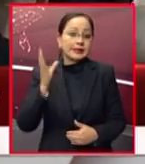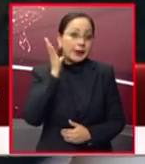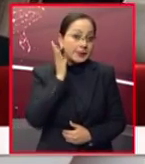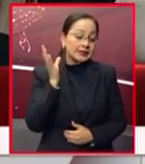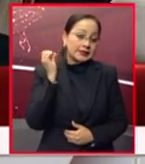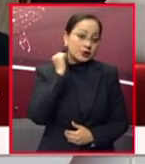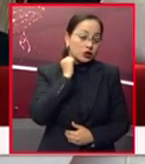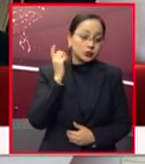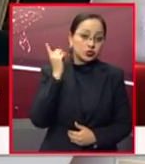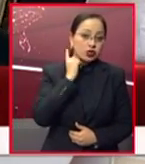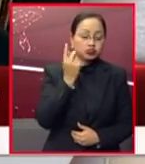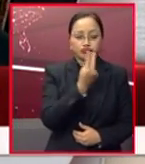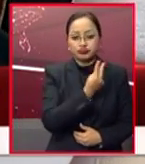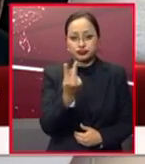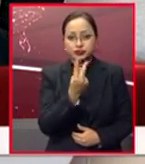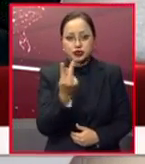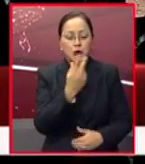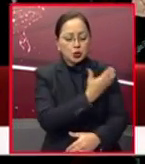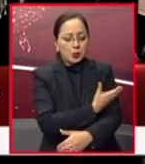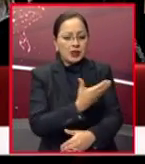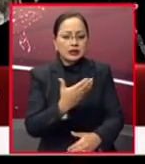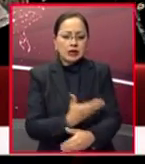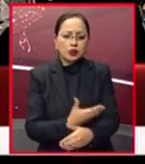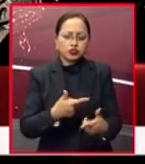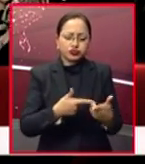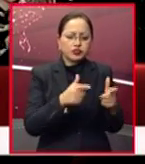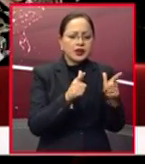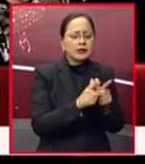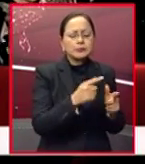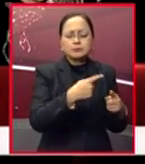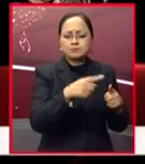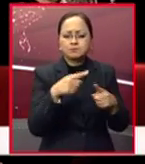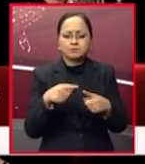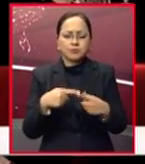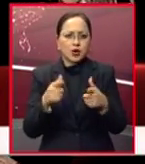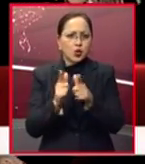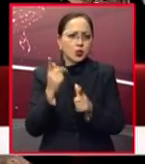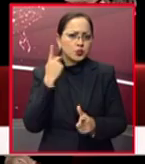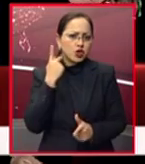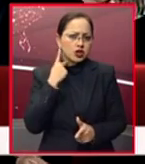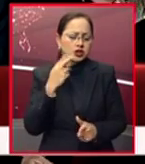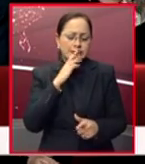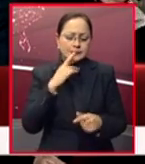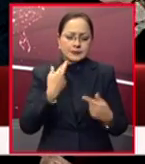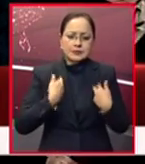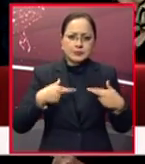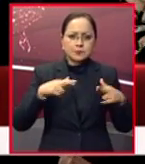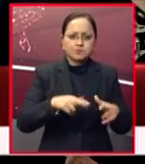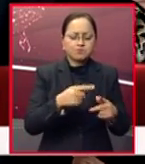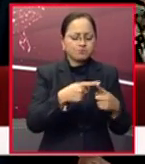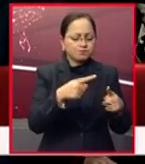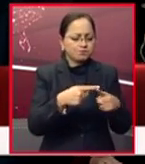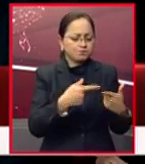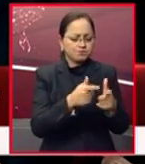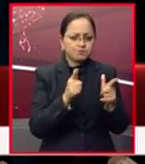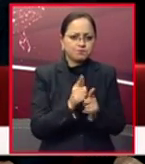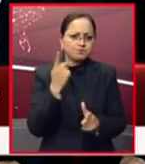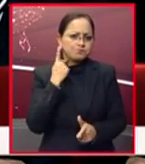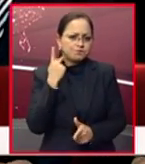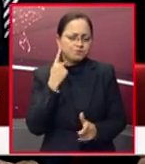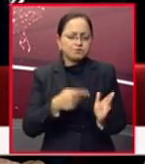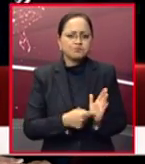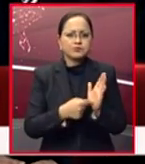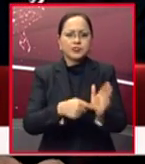diputados y del Senado, acompañados de los presidentes de las juntas de coordinación política y los coordinadores de los distintos grupos